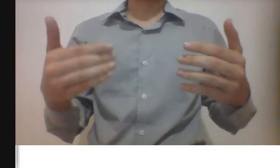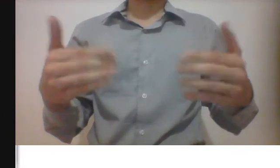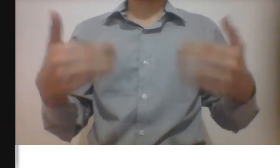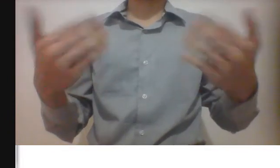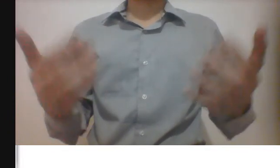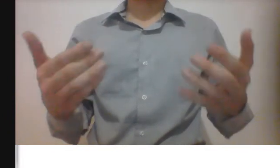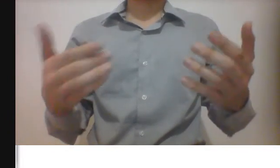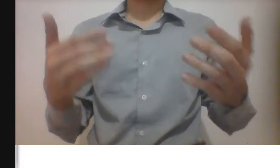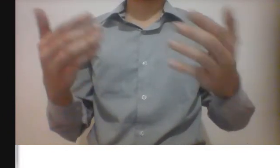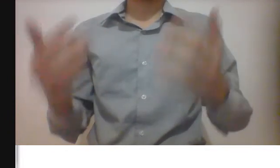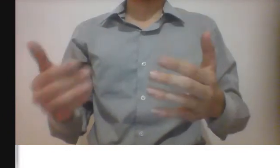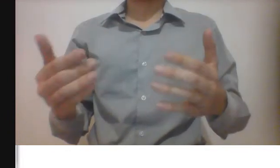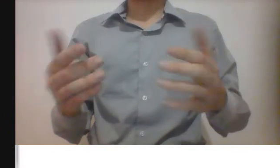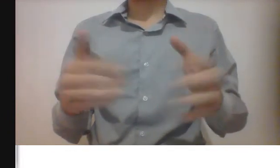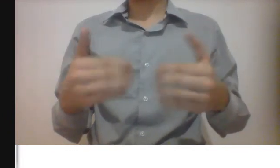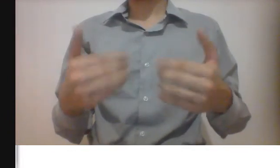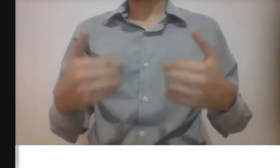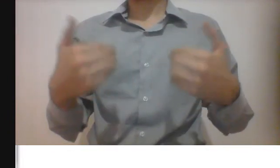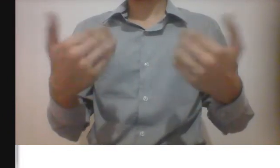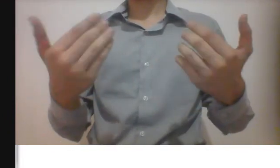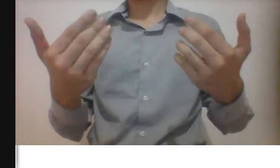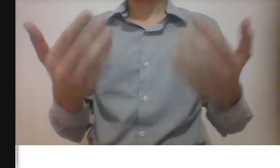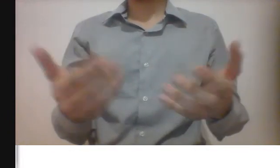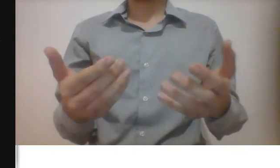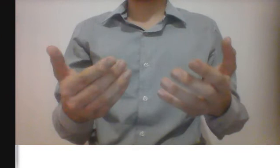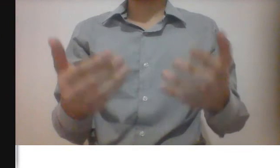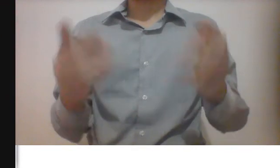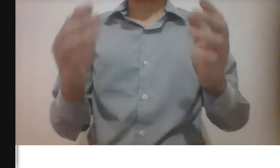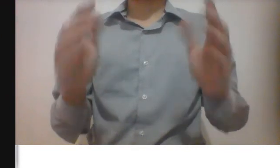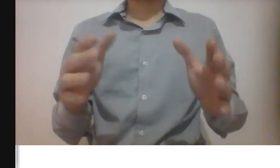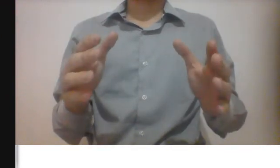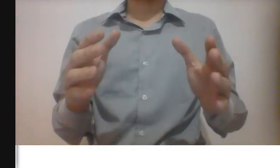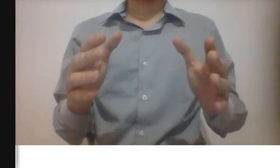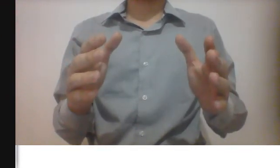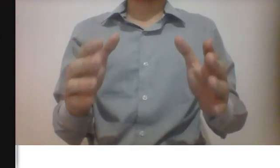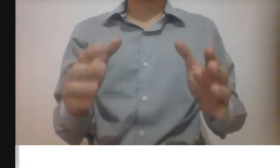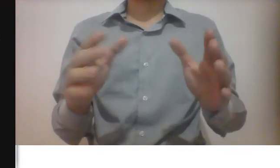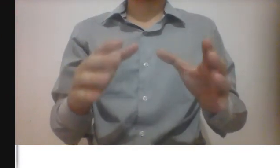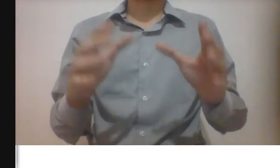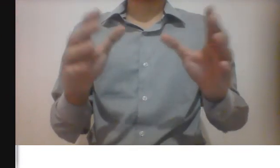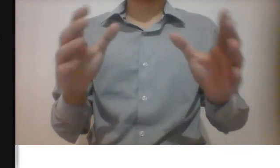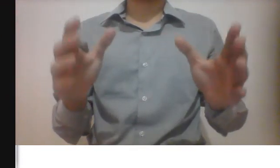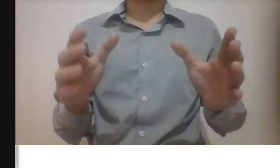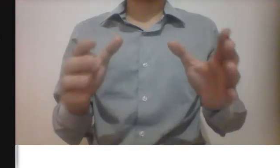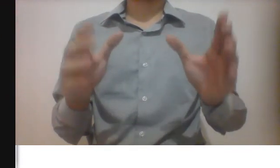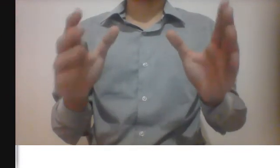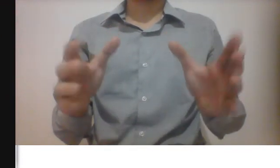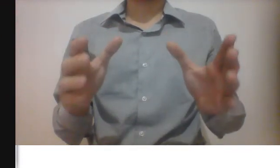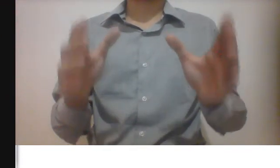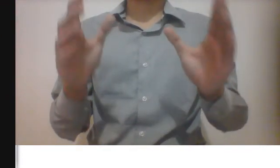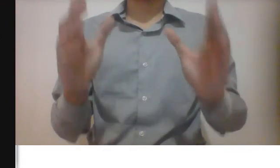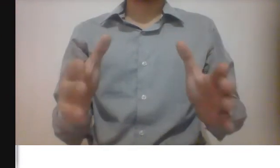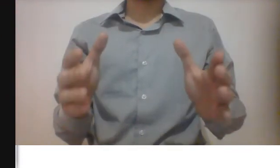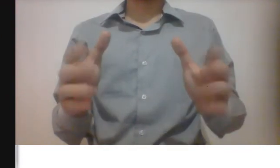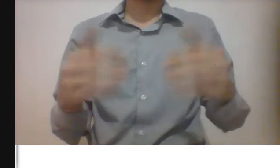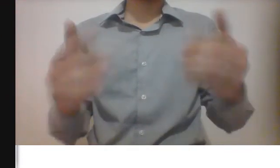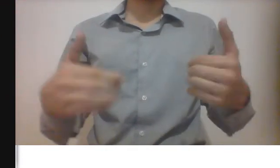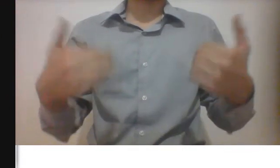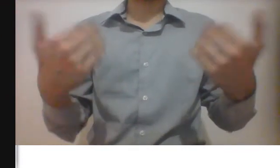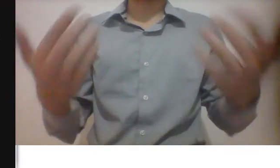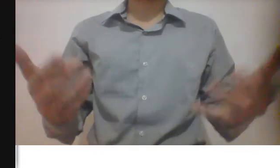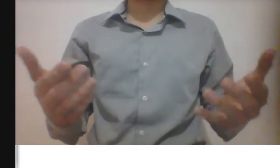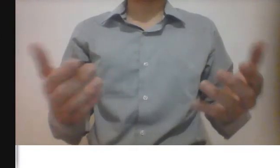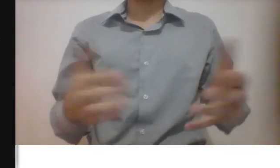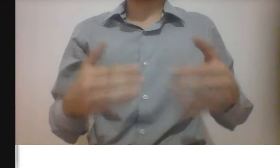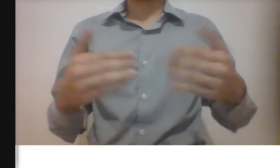sea una persona un gran contribuyente tiene que tener ingresos superiores, si no estoy equivocados, a 1,250 millones de pesos, que es una